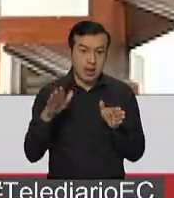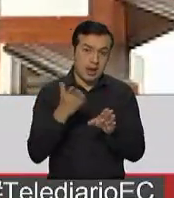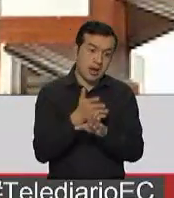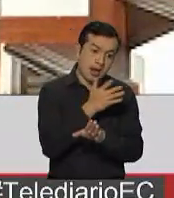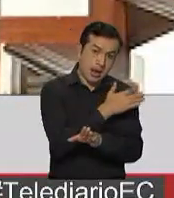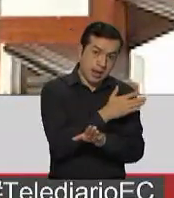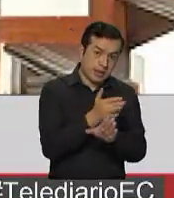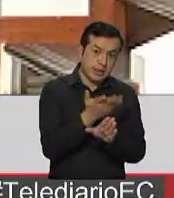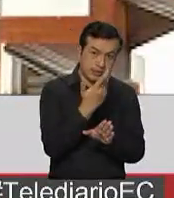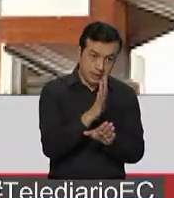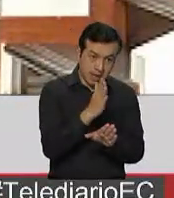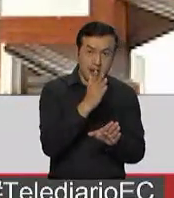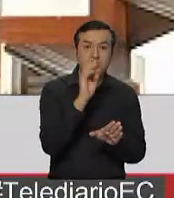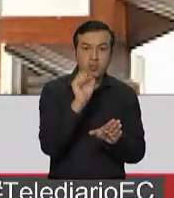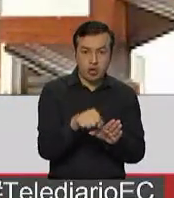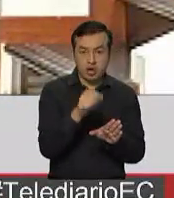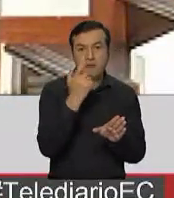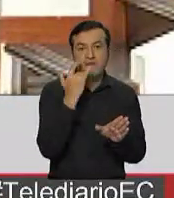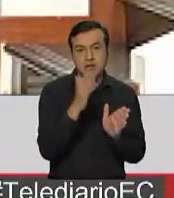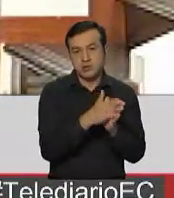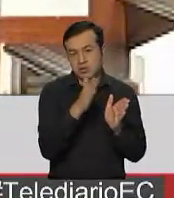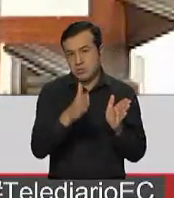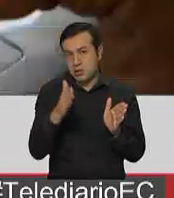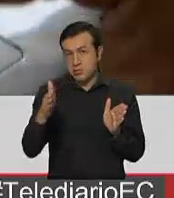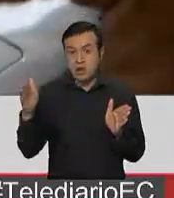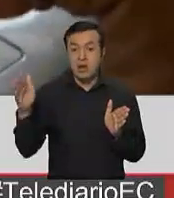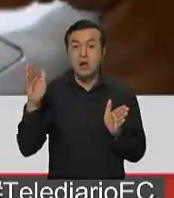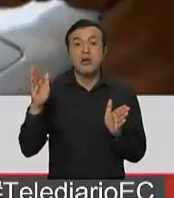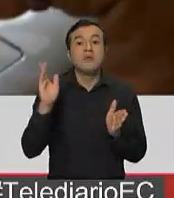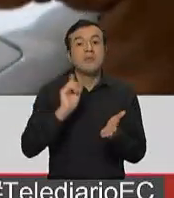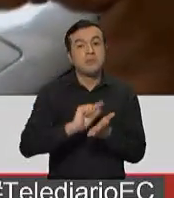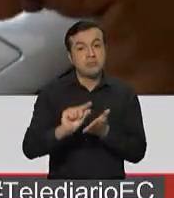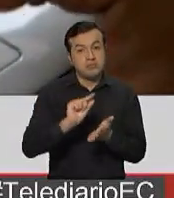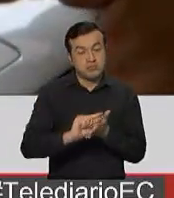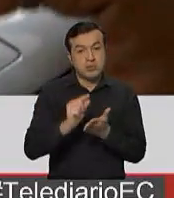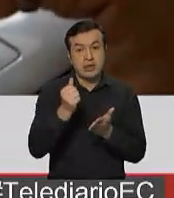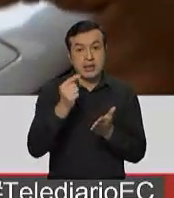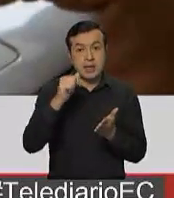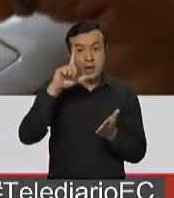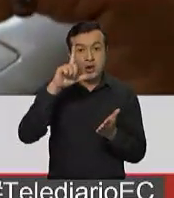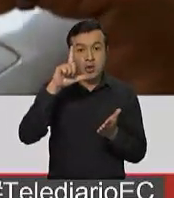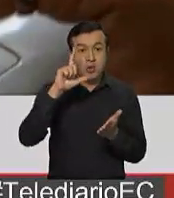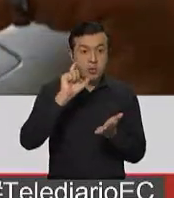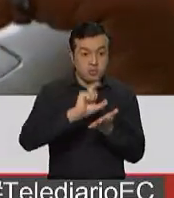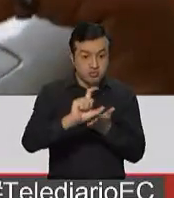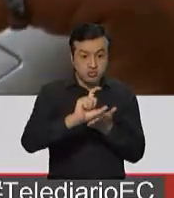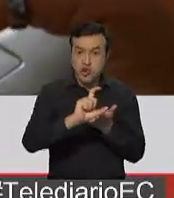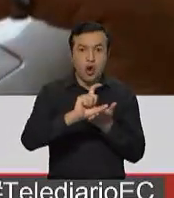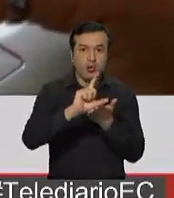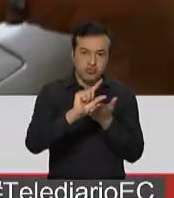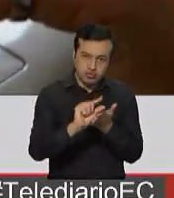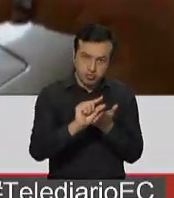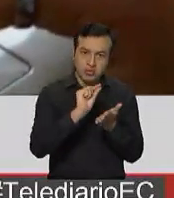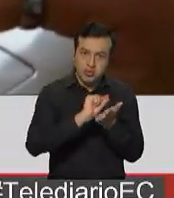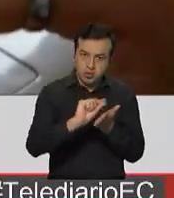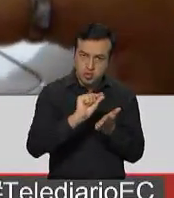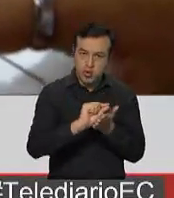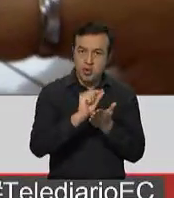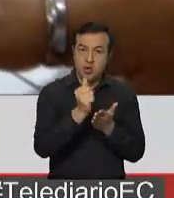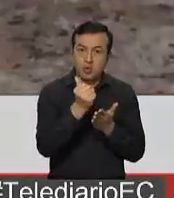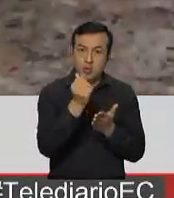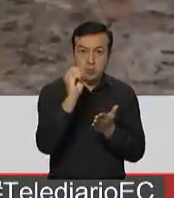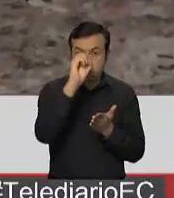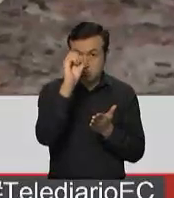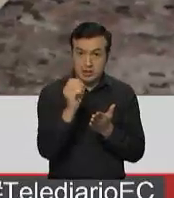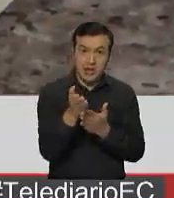la operación original. La extensión de este plazo permitirá disminuir las cuotas mensuales y además se podrá conservar el interés inicial